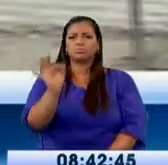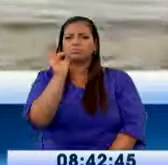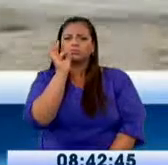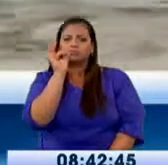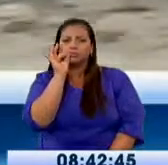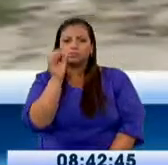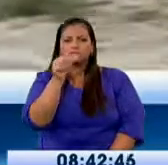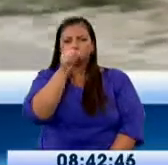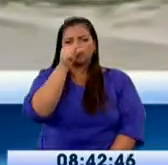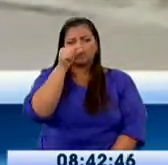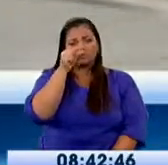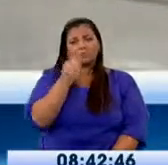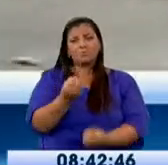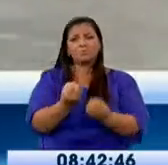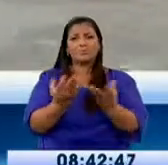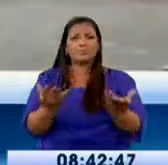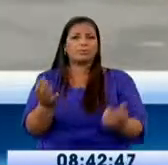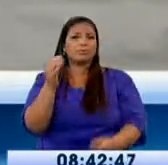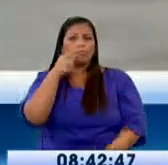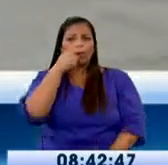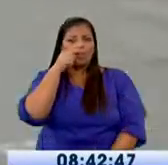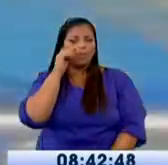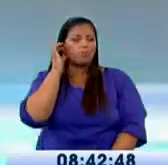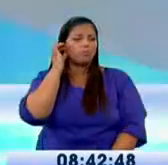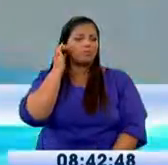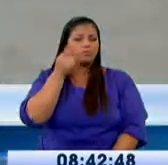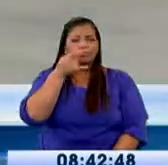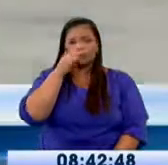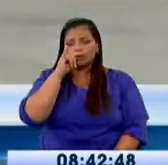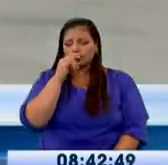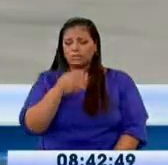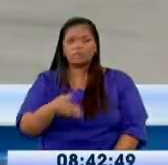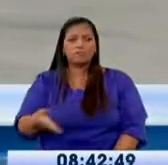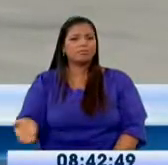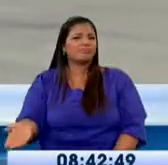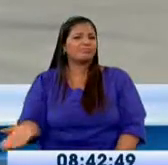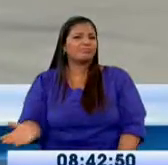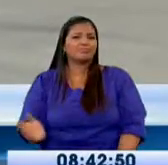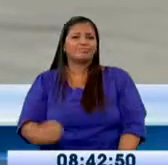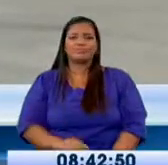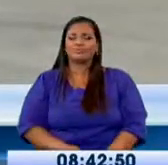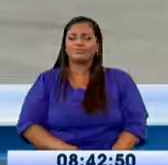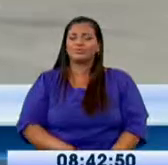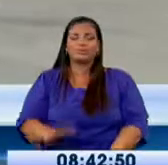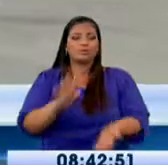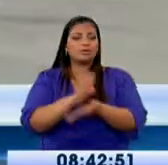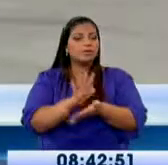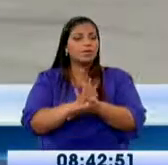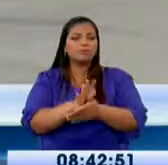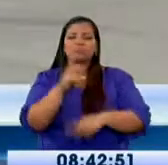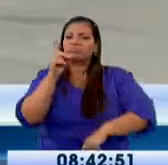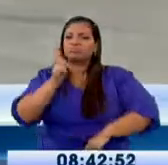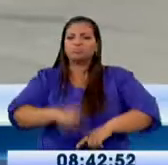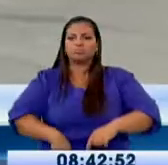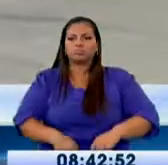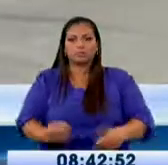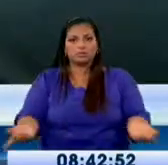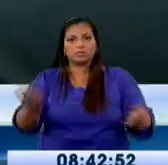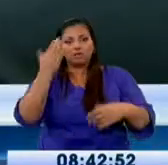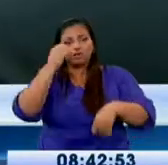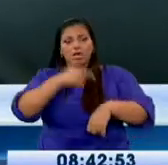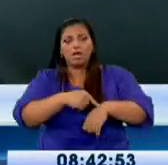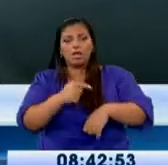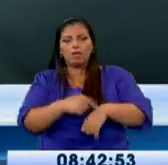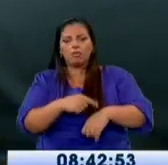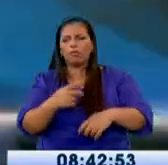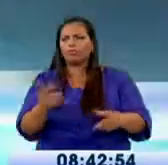chicos que fuman bastante por aquí, y chicas con niños en tricimotos. No, esto no es tranquilo. A lo menos a esta hora, que es la hora boba